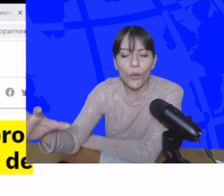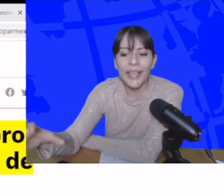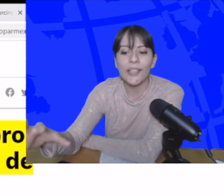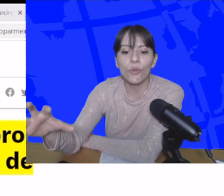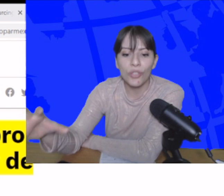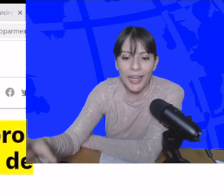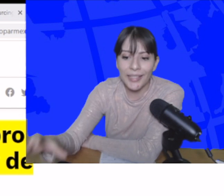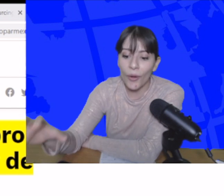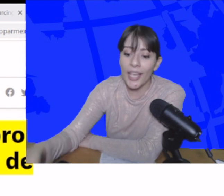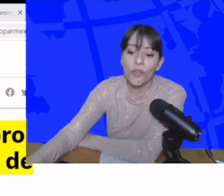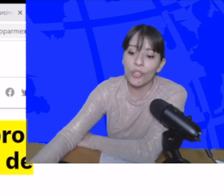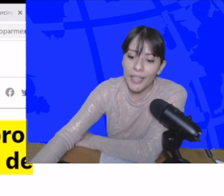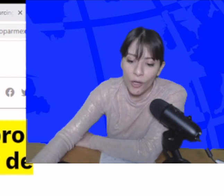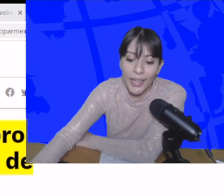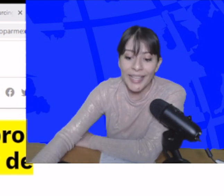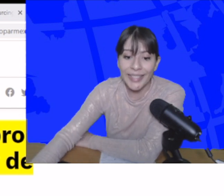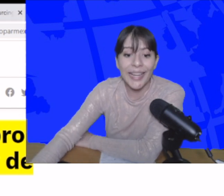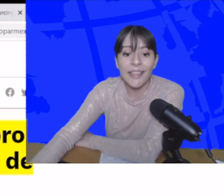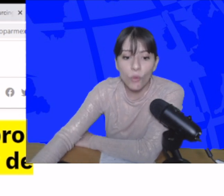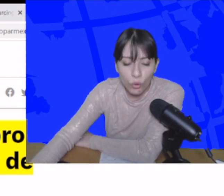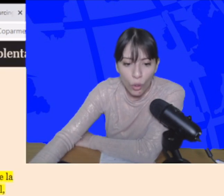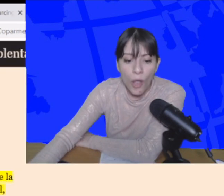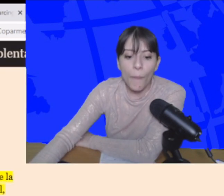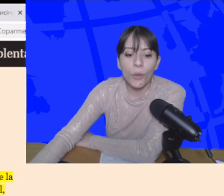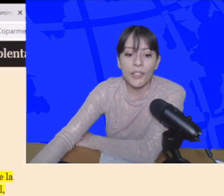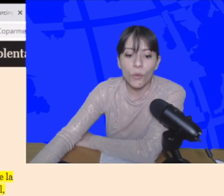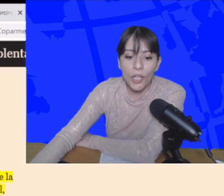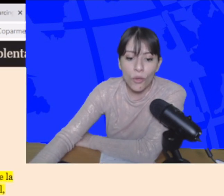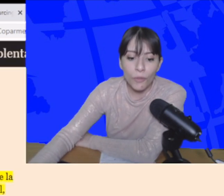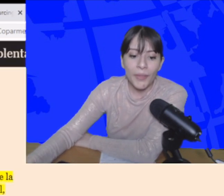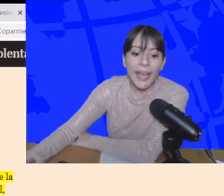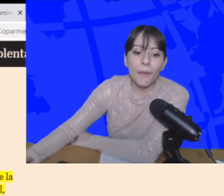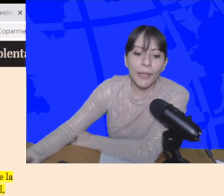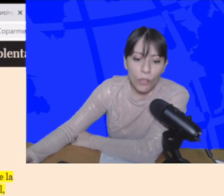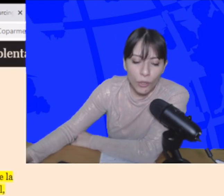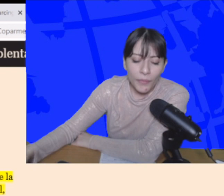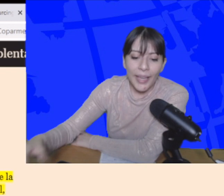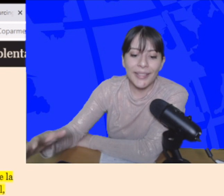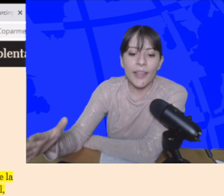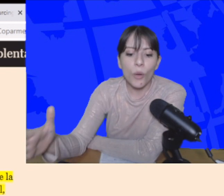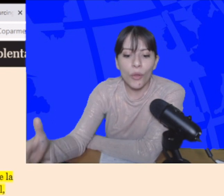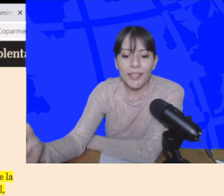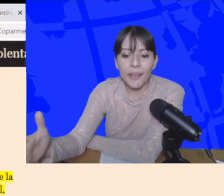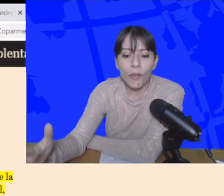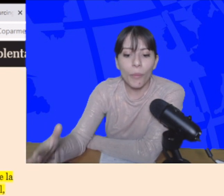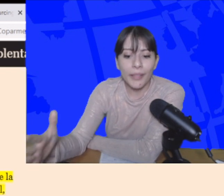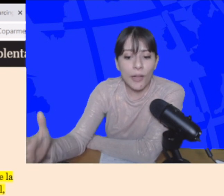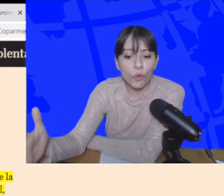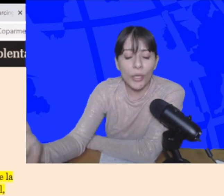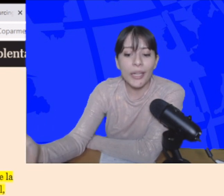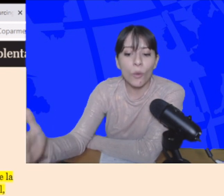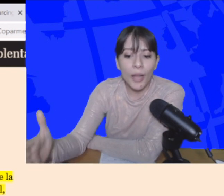con claudio x gonzález ahora ellos señalan y están en disgusto porque según ellos el patrón está de acuerdo en que se debe